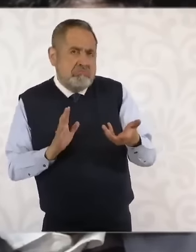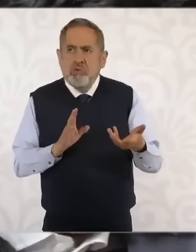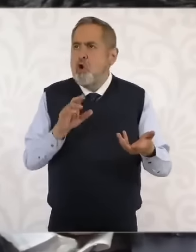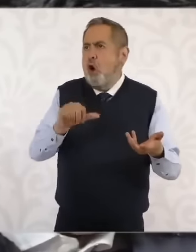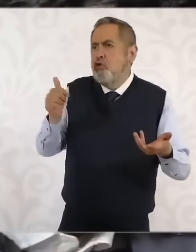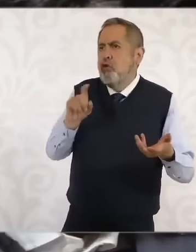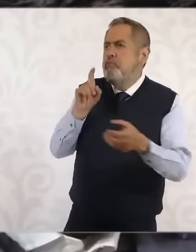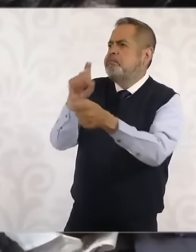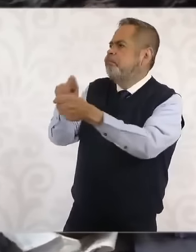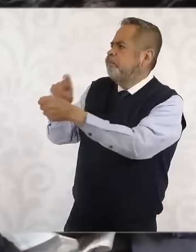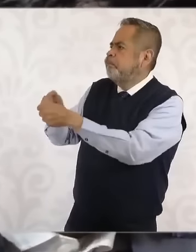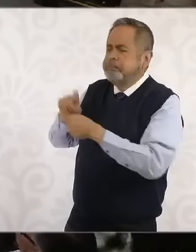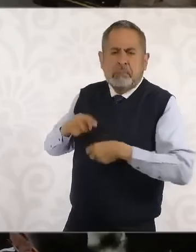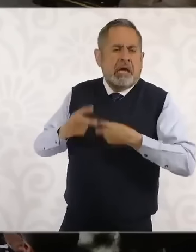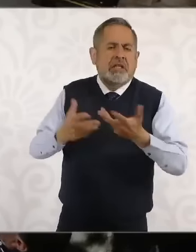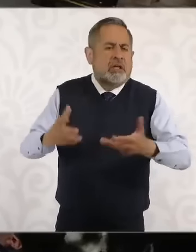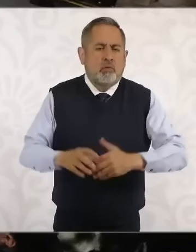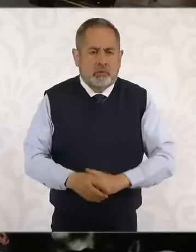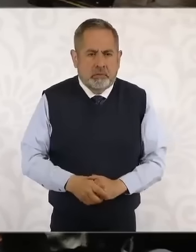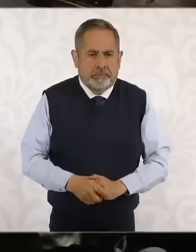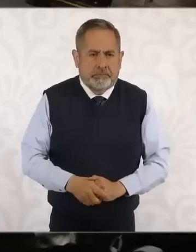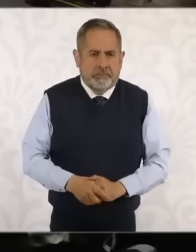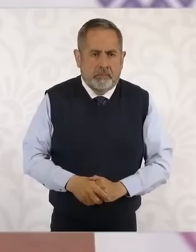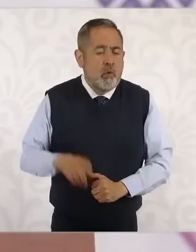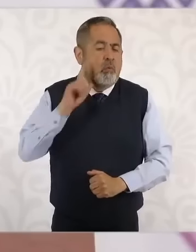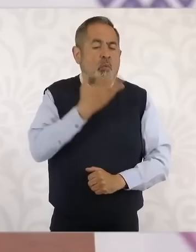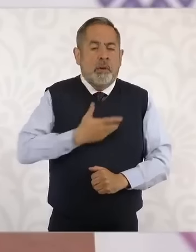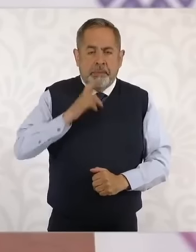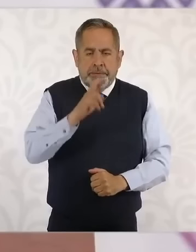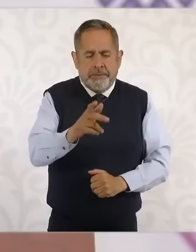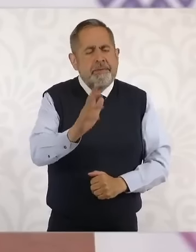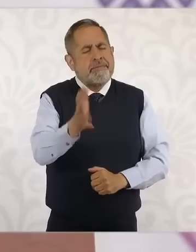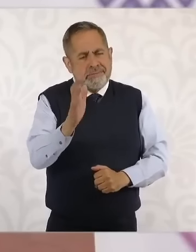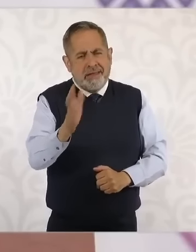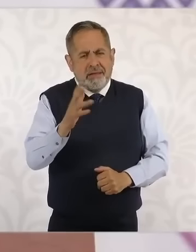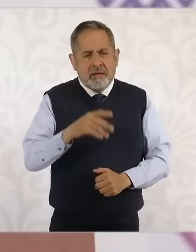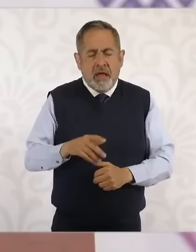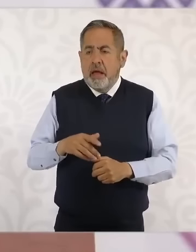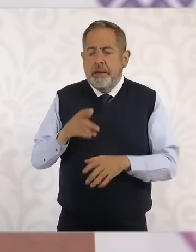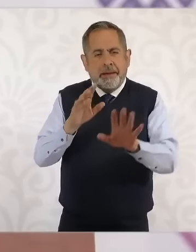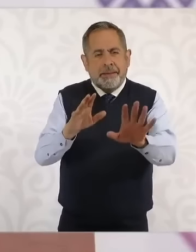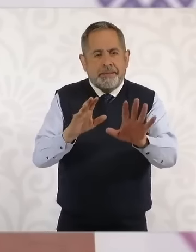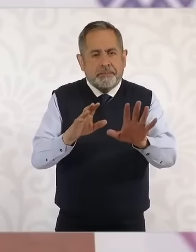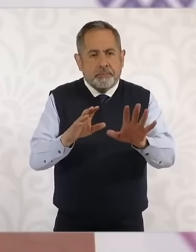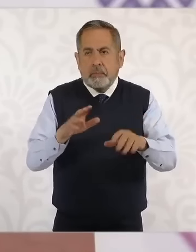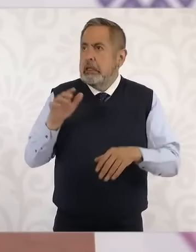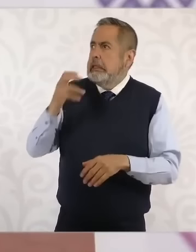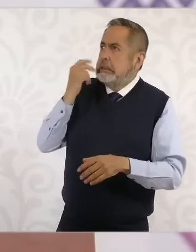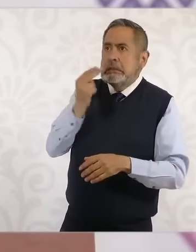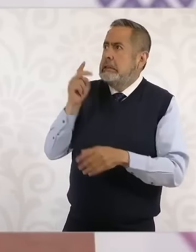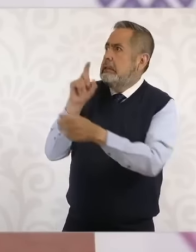bloques comerciales. Lo estamos buscando. O sea, nosotros, recuerden que el próximo, no buscando,